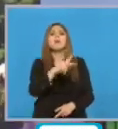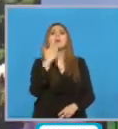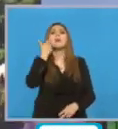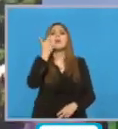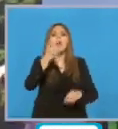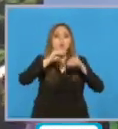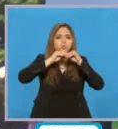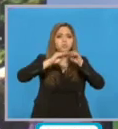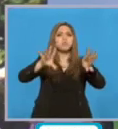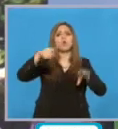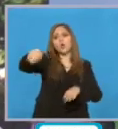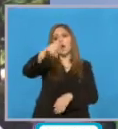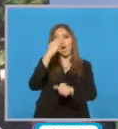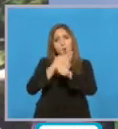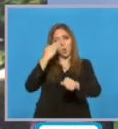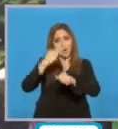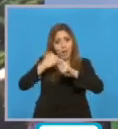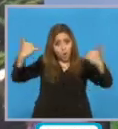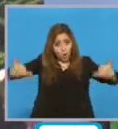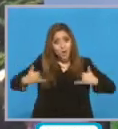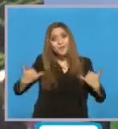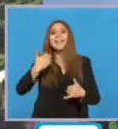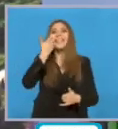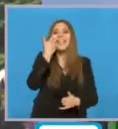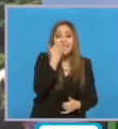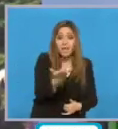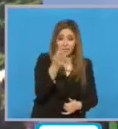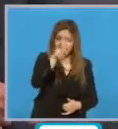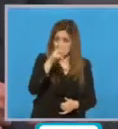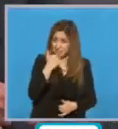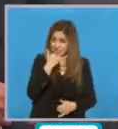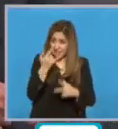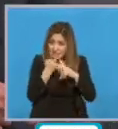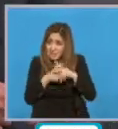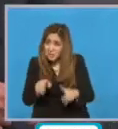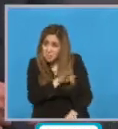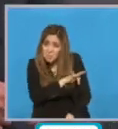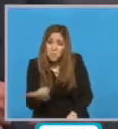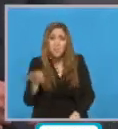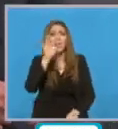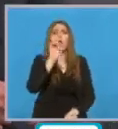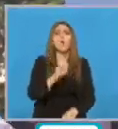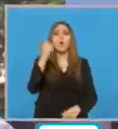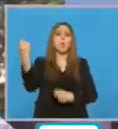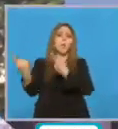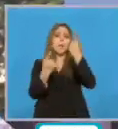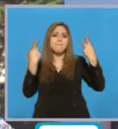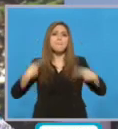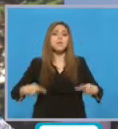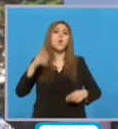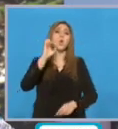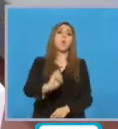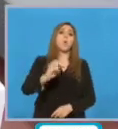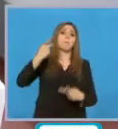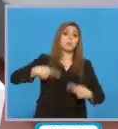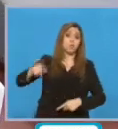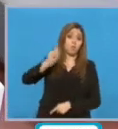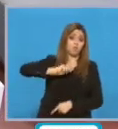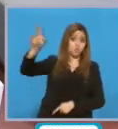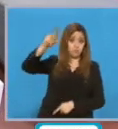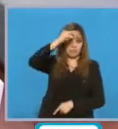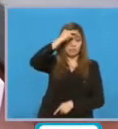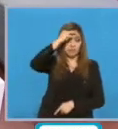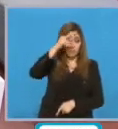pueden dar a estos chicos que quieren iniciarse en esto. ¿Es difícil? ¿Es para cualquier persona o es para personas muy específicas. No, de